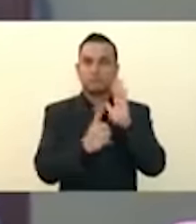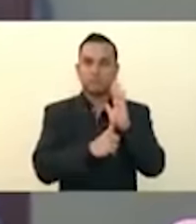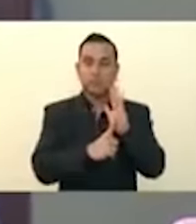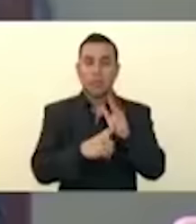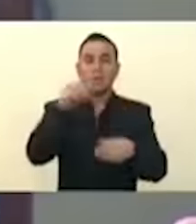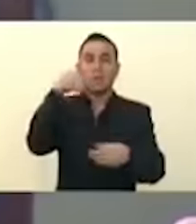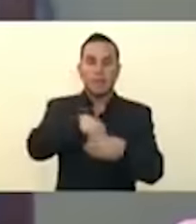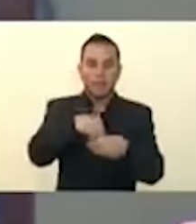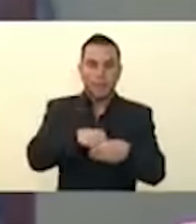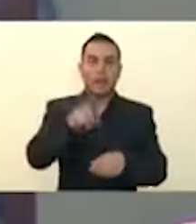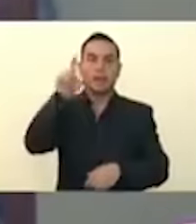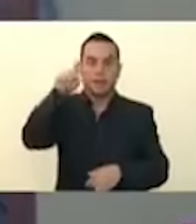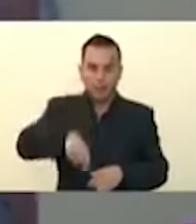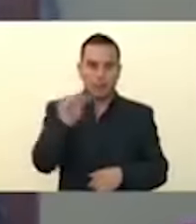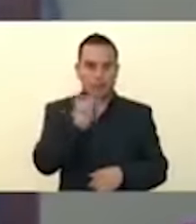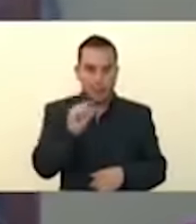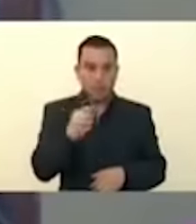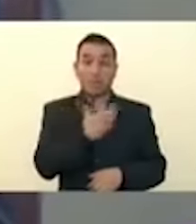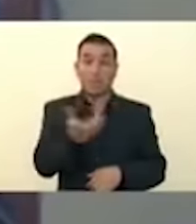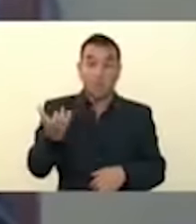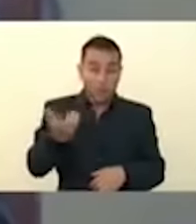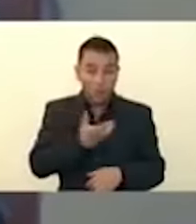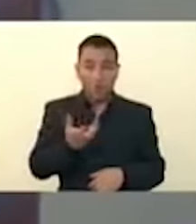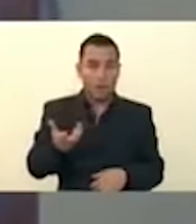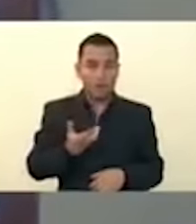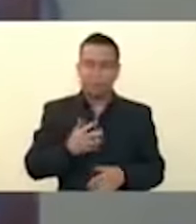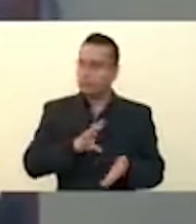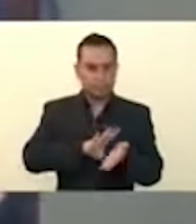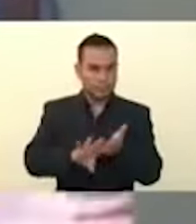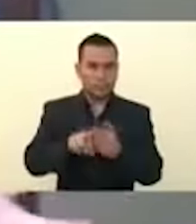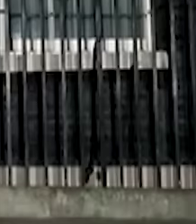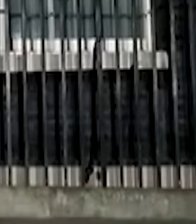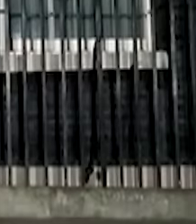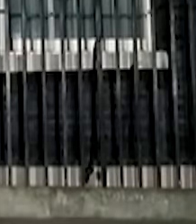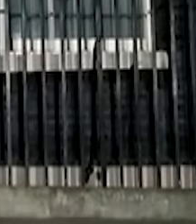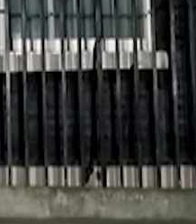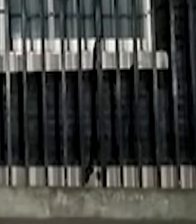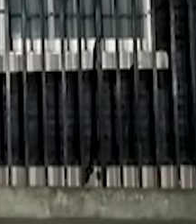de bancos, los pagos de tarjetas de crédito, los pagos de hipoteca. Entonces no hay pagos.